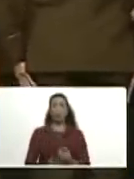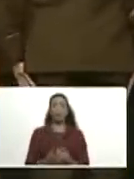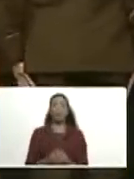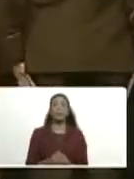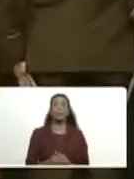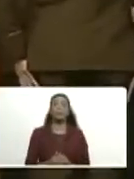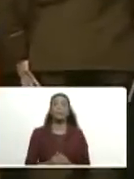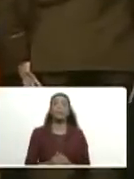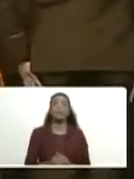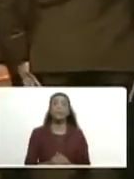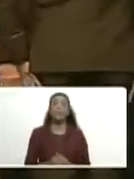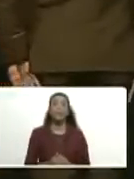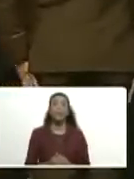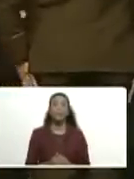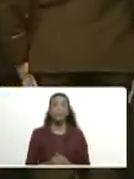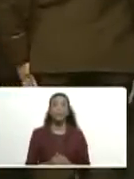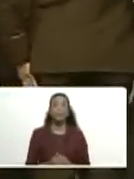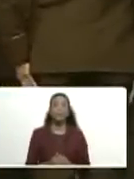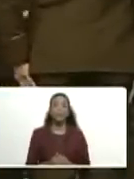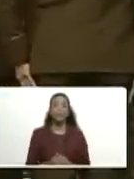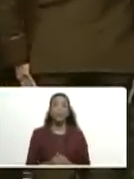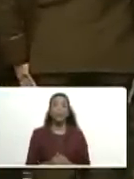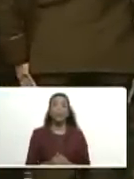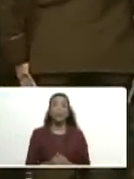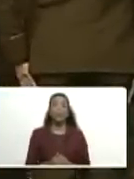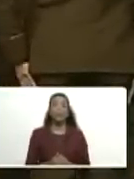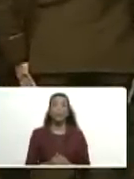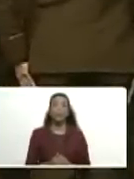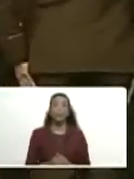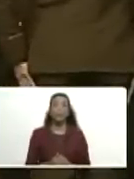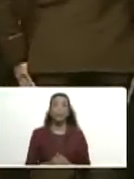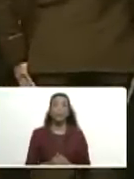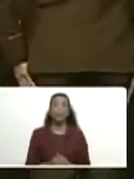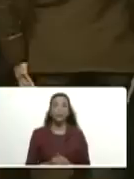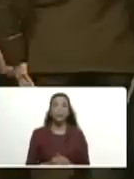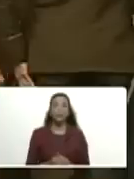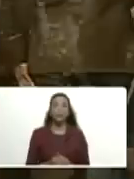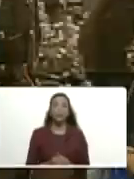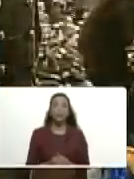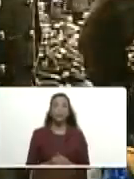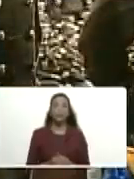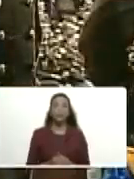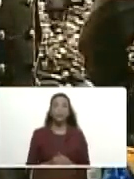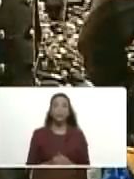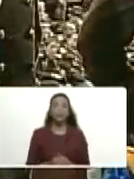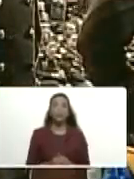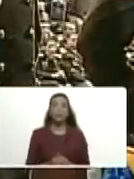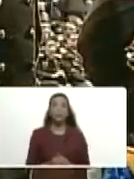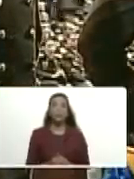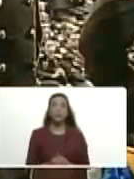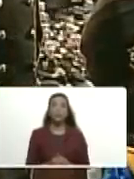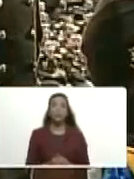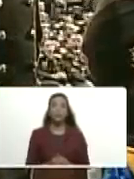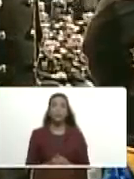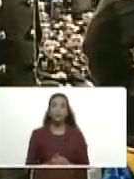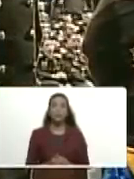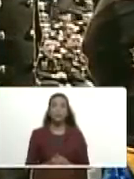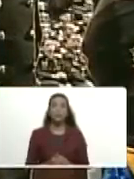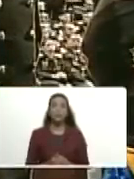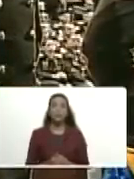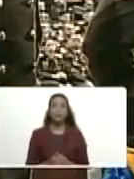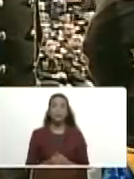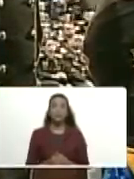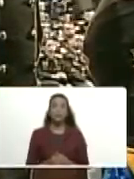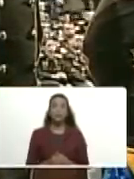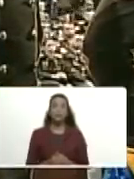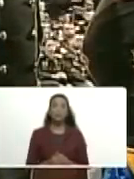vive! Buenas tardes, mi comandante jefe. Permiso para recibir la jerarquía de sargento mayor de tercera de la Fuerza